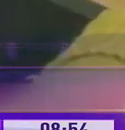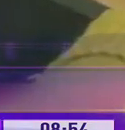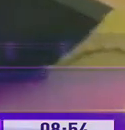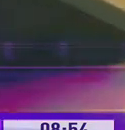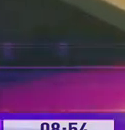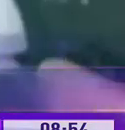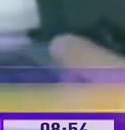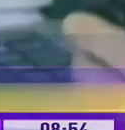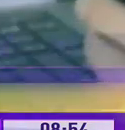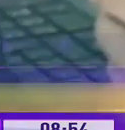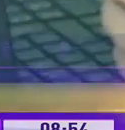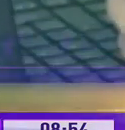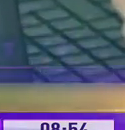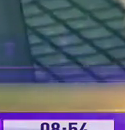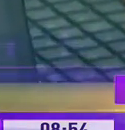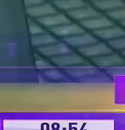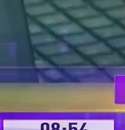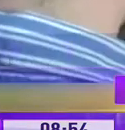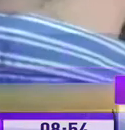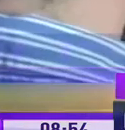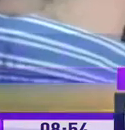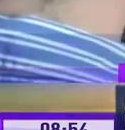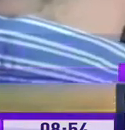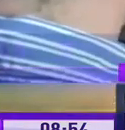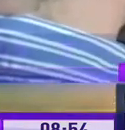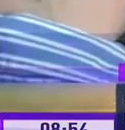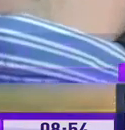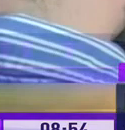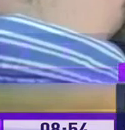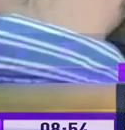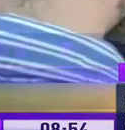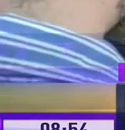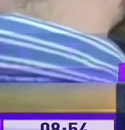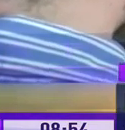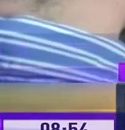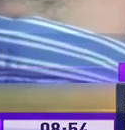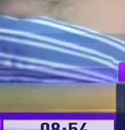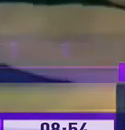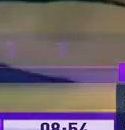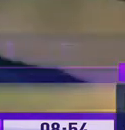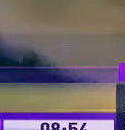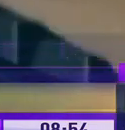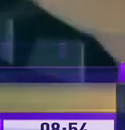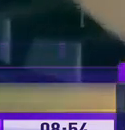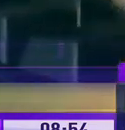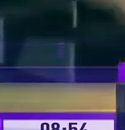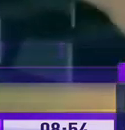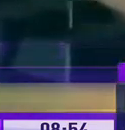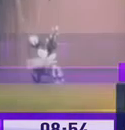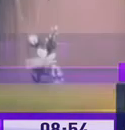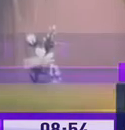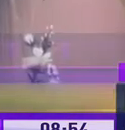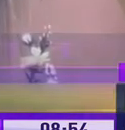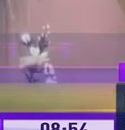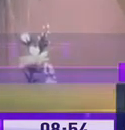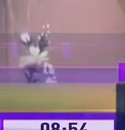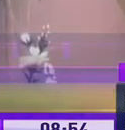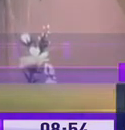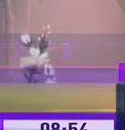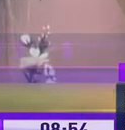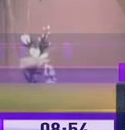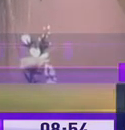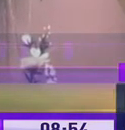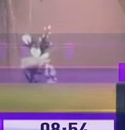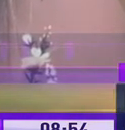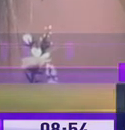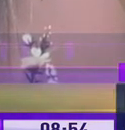Al regresar les contamos que la nueva modalidad del teletrabajo también se perfila como una de las opciones laborales que se mantendrán en el Ecuador